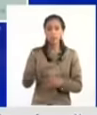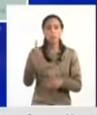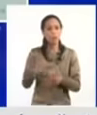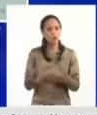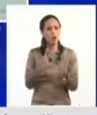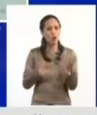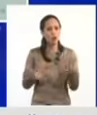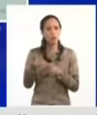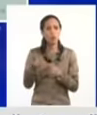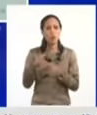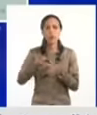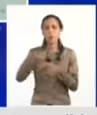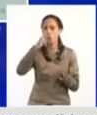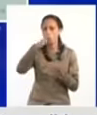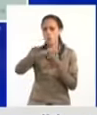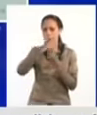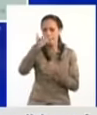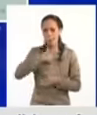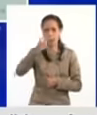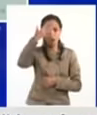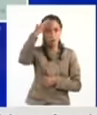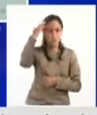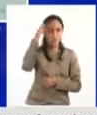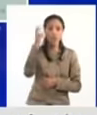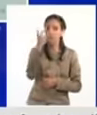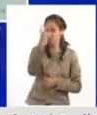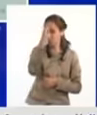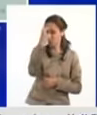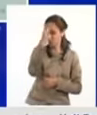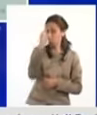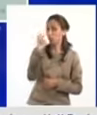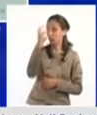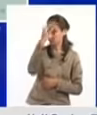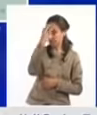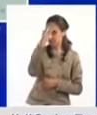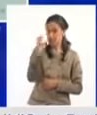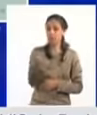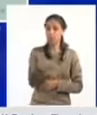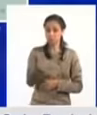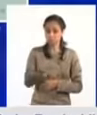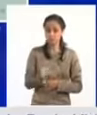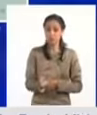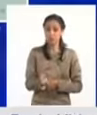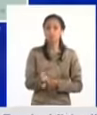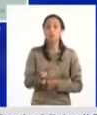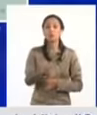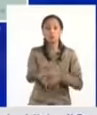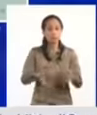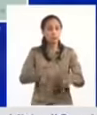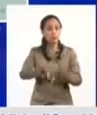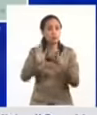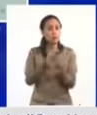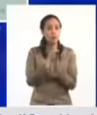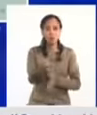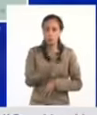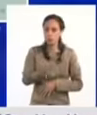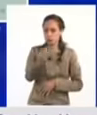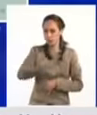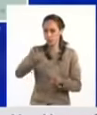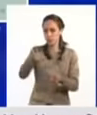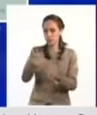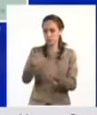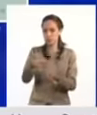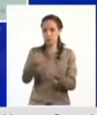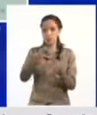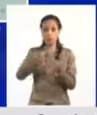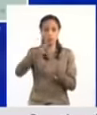de Mella, de Segundo y de Tercer Frente. Realmente transmisión en todos sus municipios. Y Guantánamo, la cifra